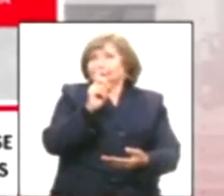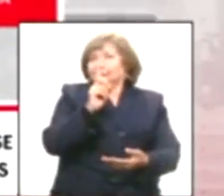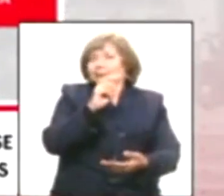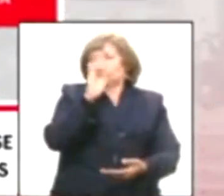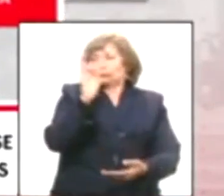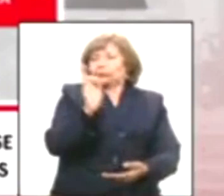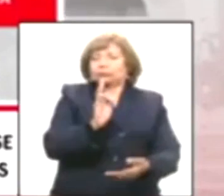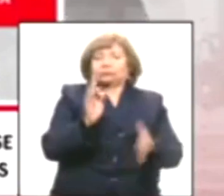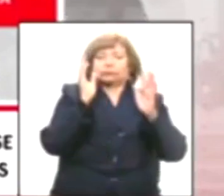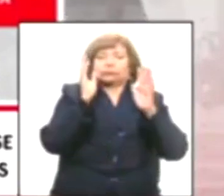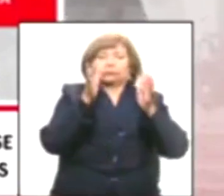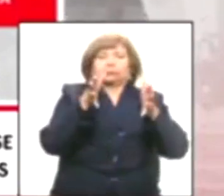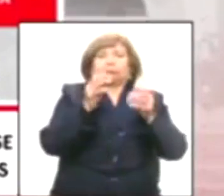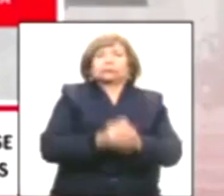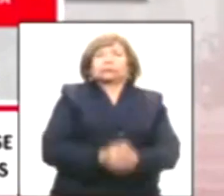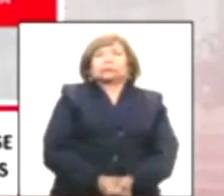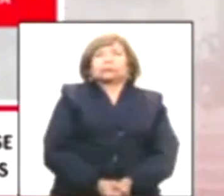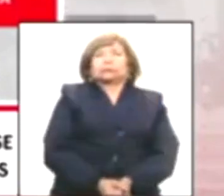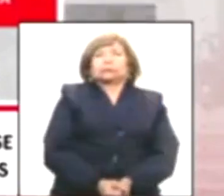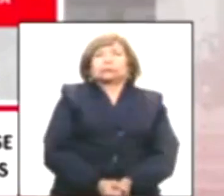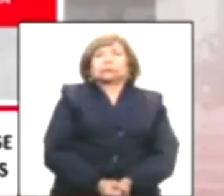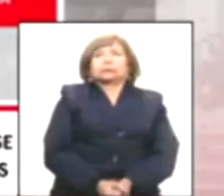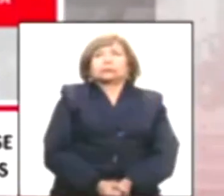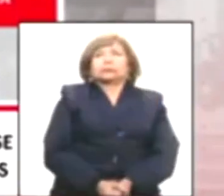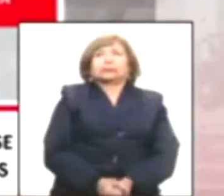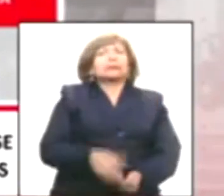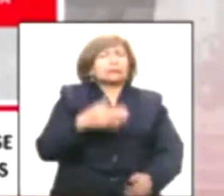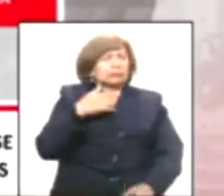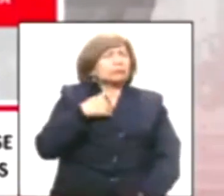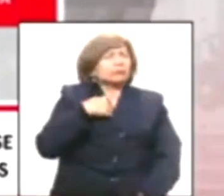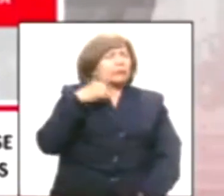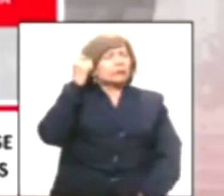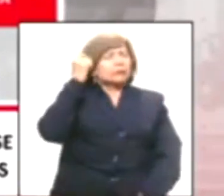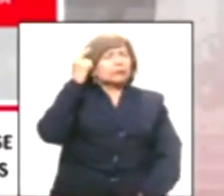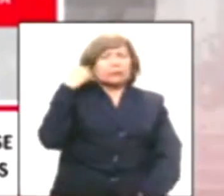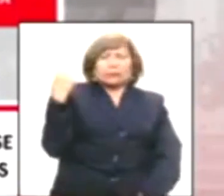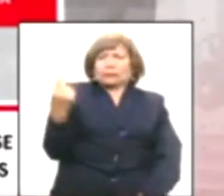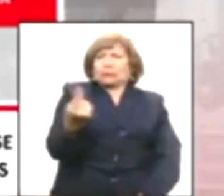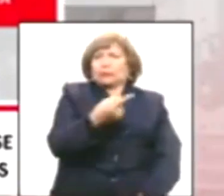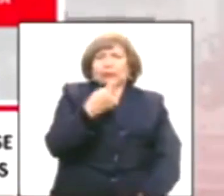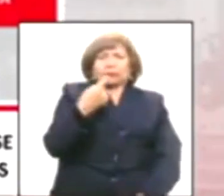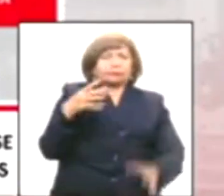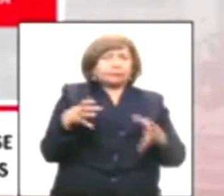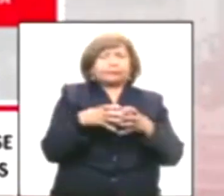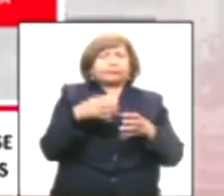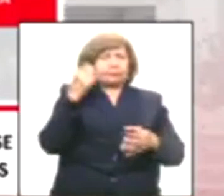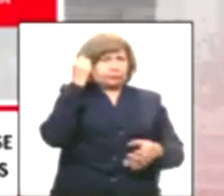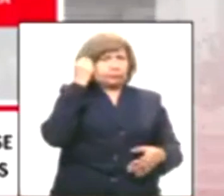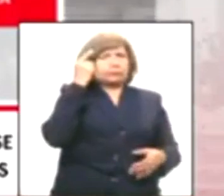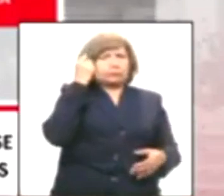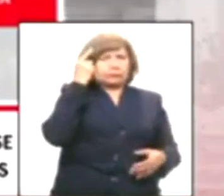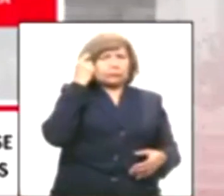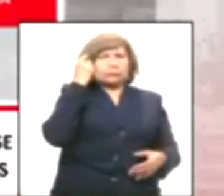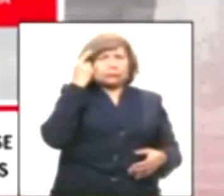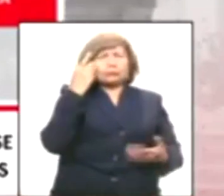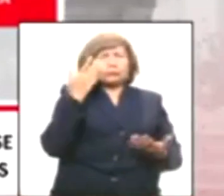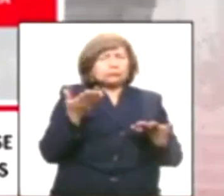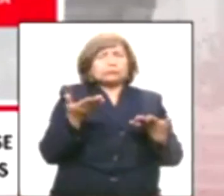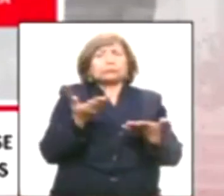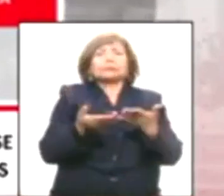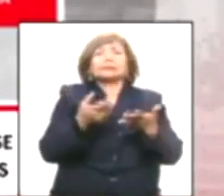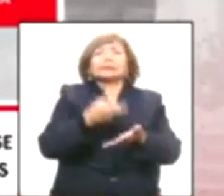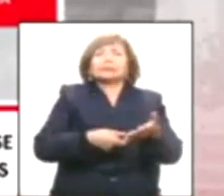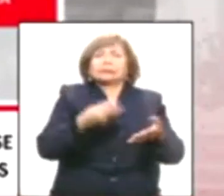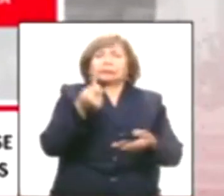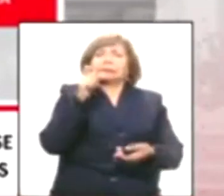vamos a nunca abandonar. Yo entiendo, todos los de la Comisión y los colegas congresistas entienden